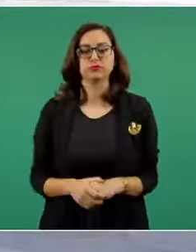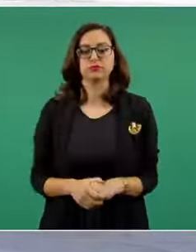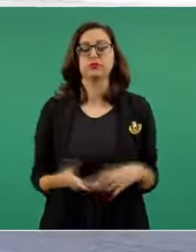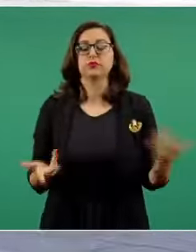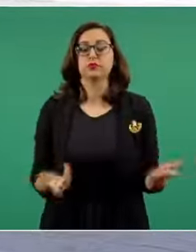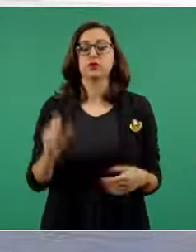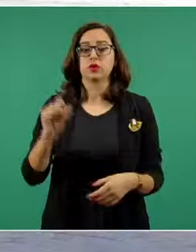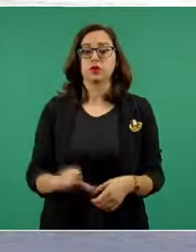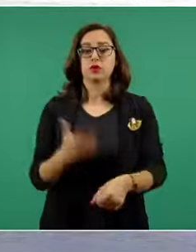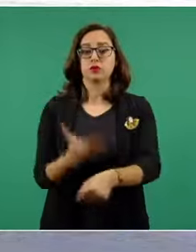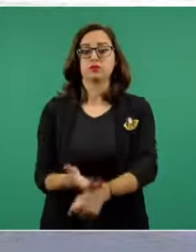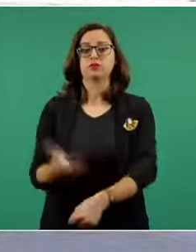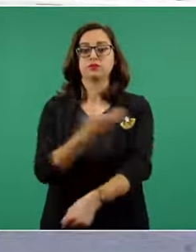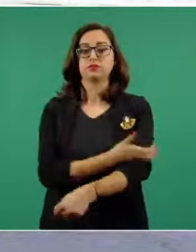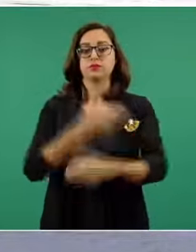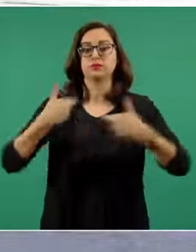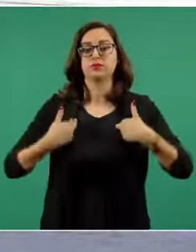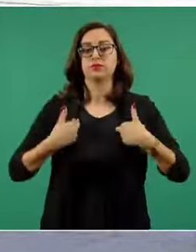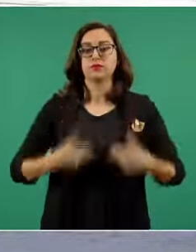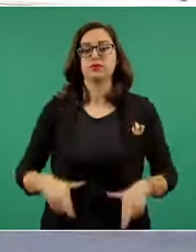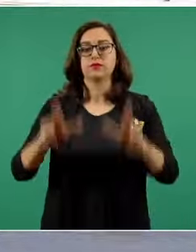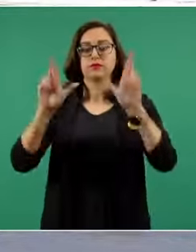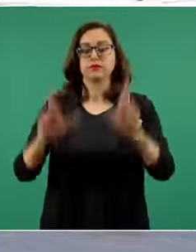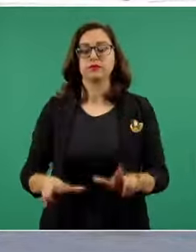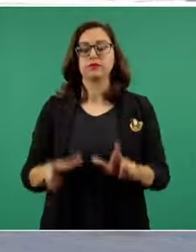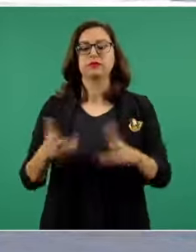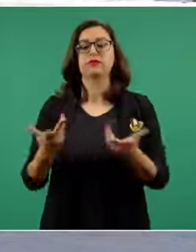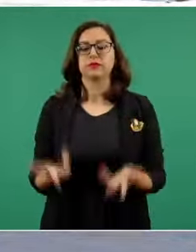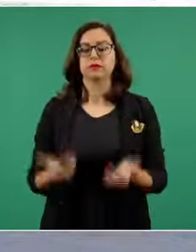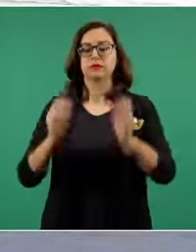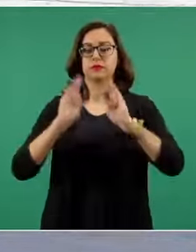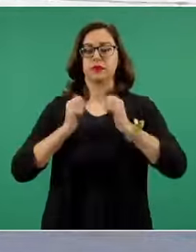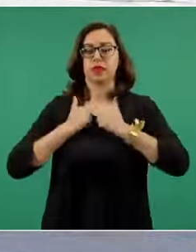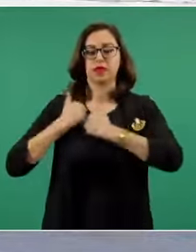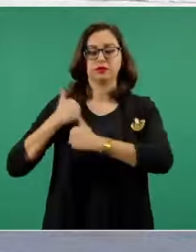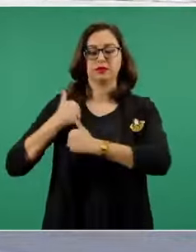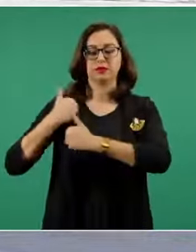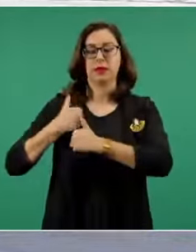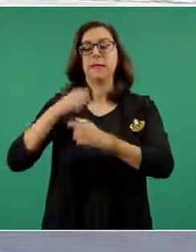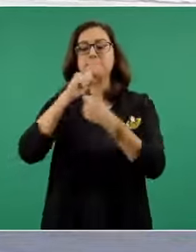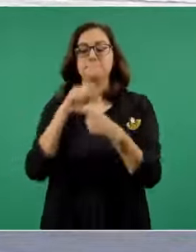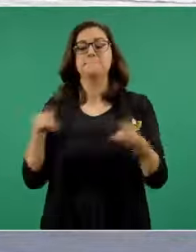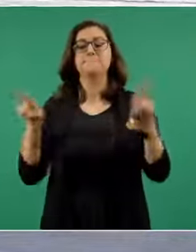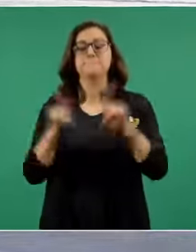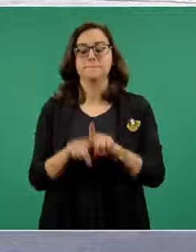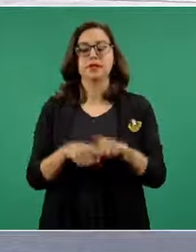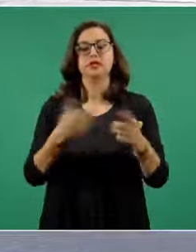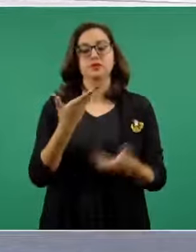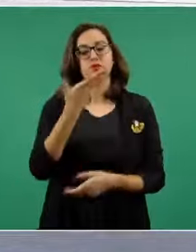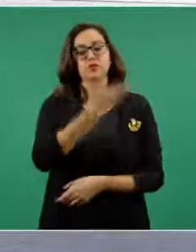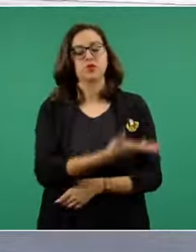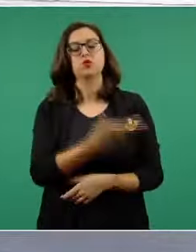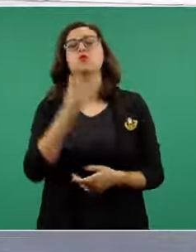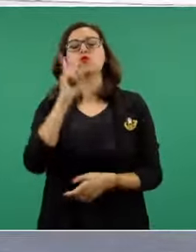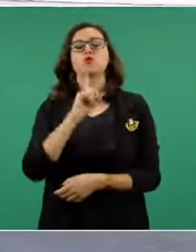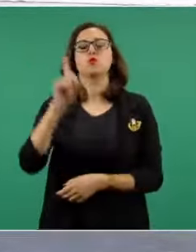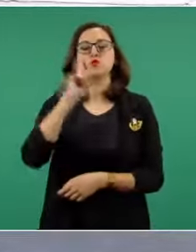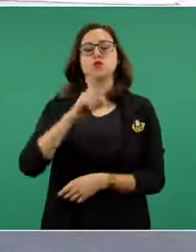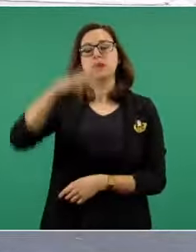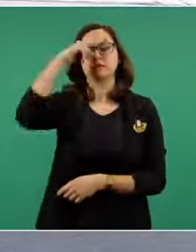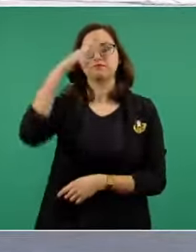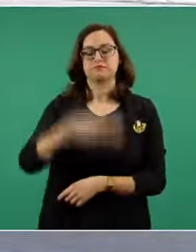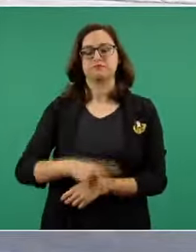representante de la Armada de México, a mi derecha, y por supuesto a mi izquierda, una representante de la mujer mexicana en nuestras Fuerzas